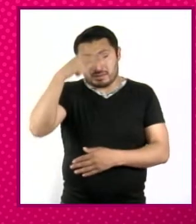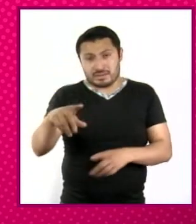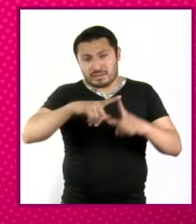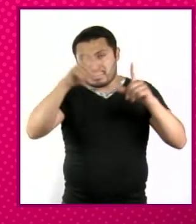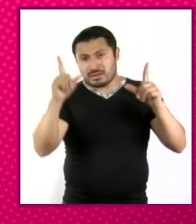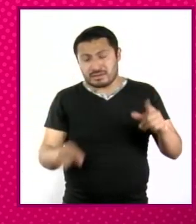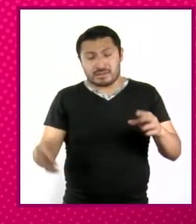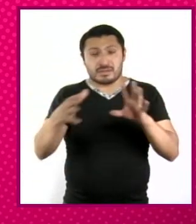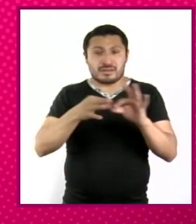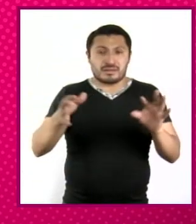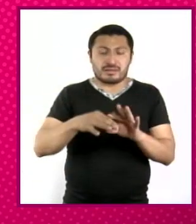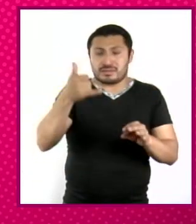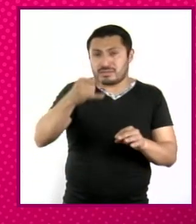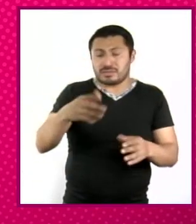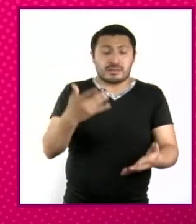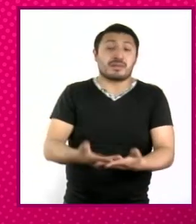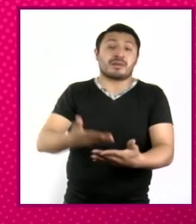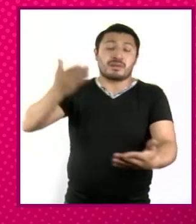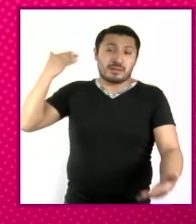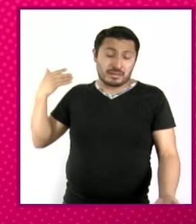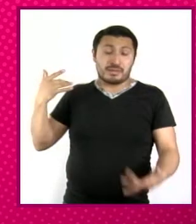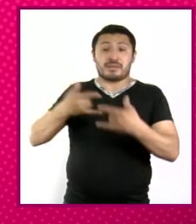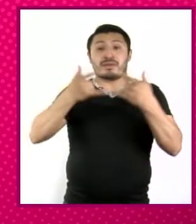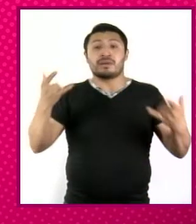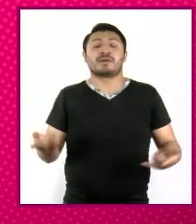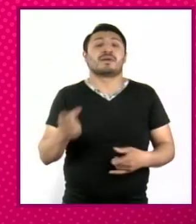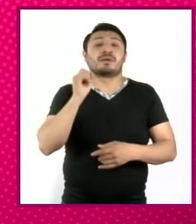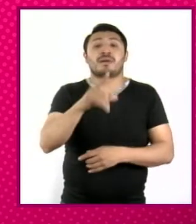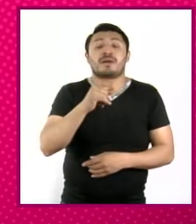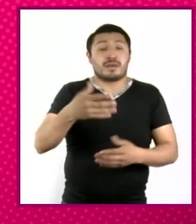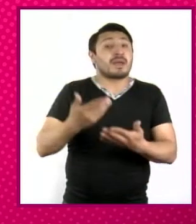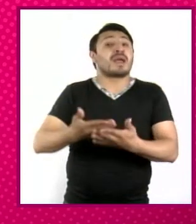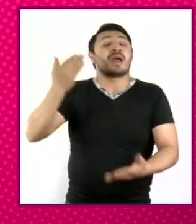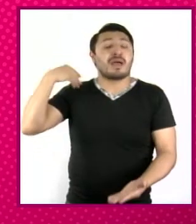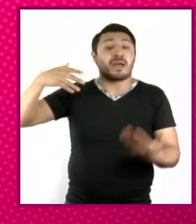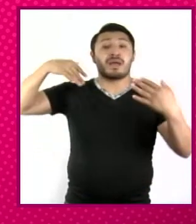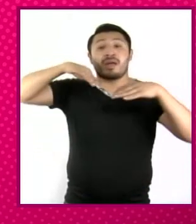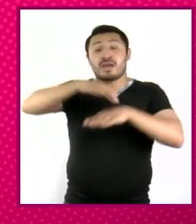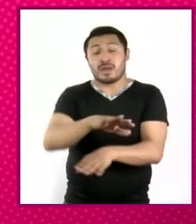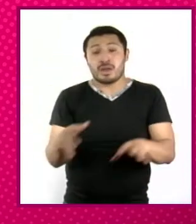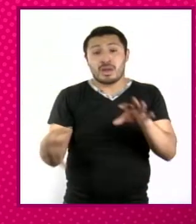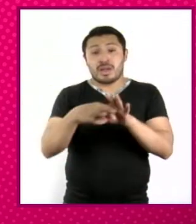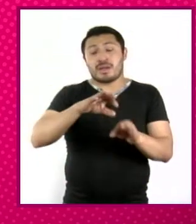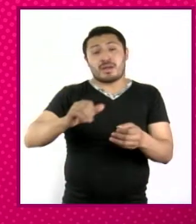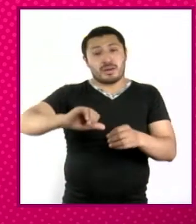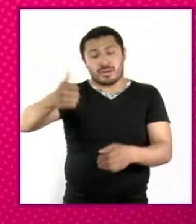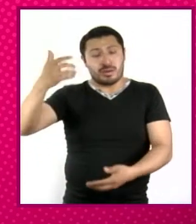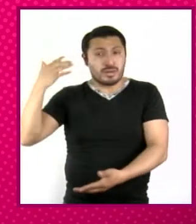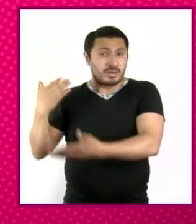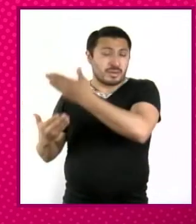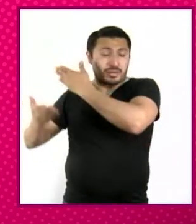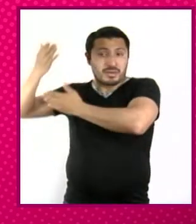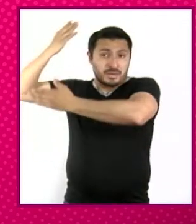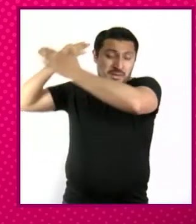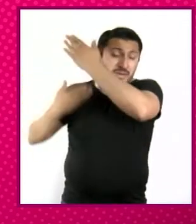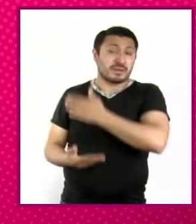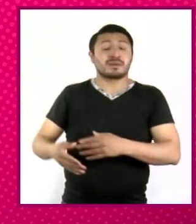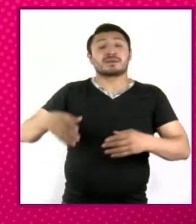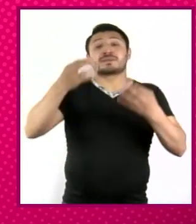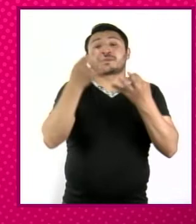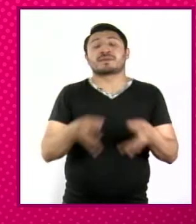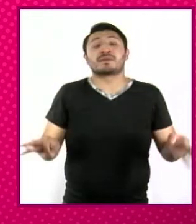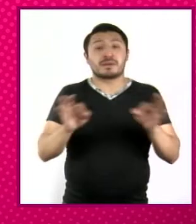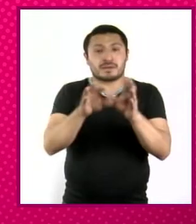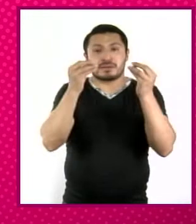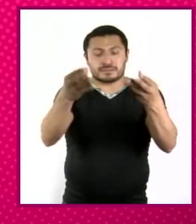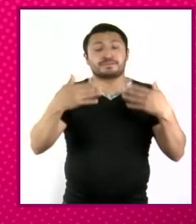solamente se explica con ese pasado, sino que se explica en realidad de ese pasado en relación con los otros pasados. Es muy